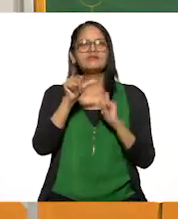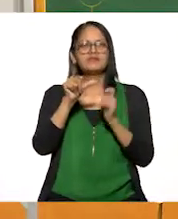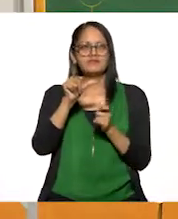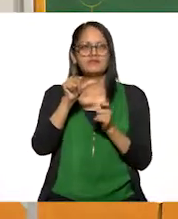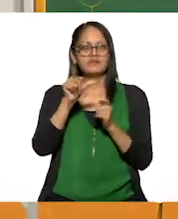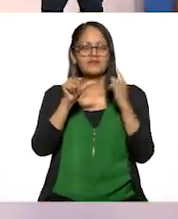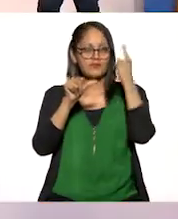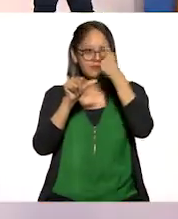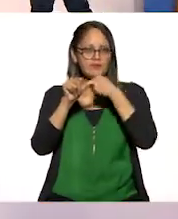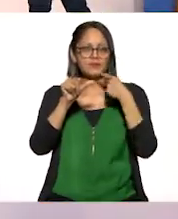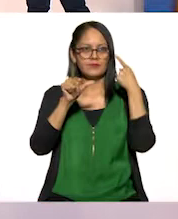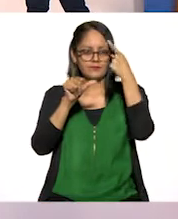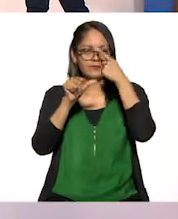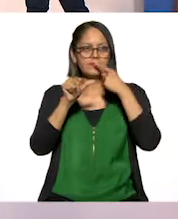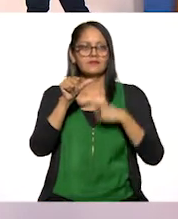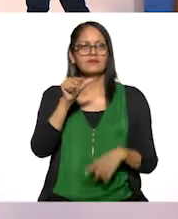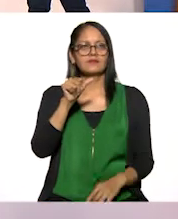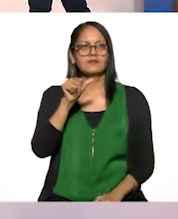significan las horas.